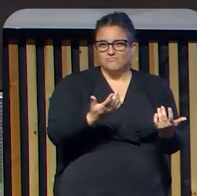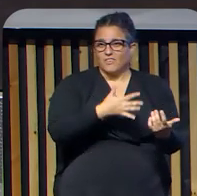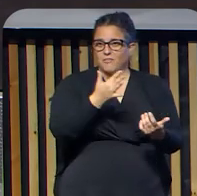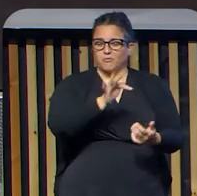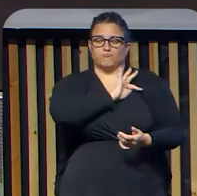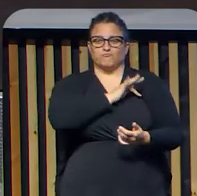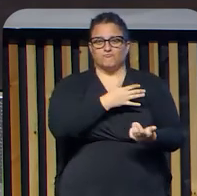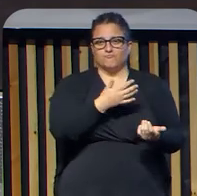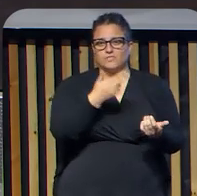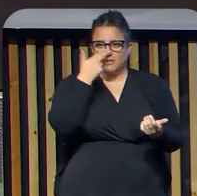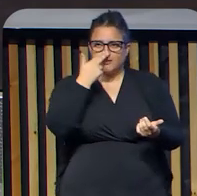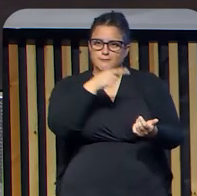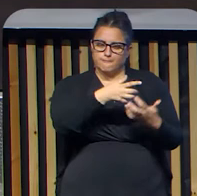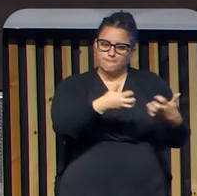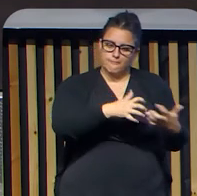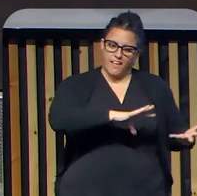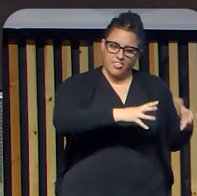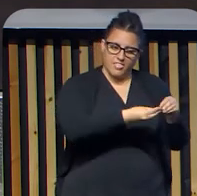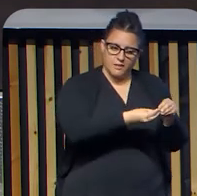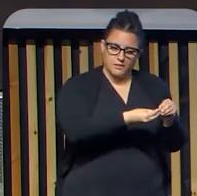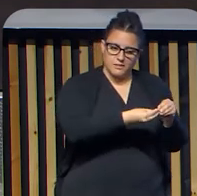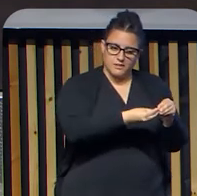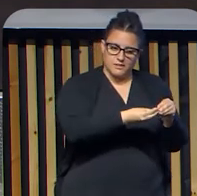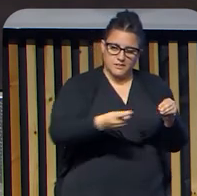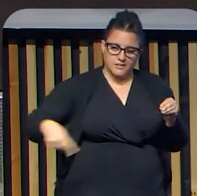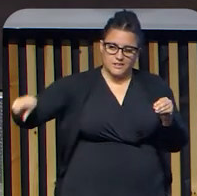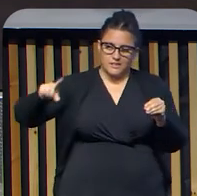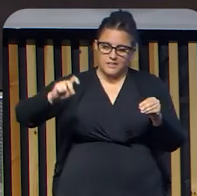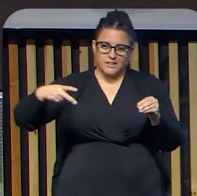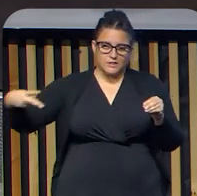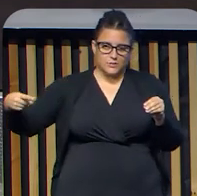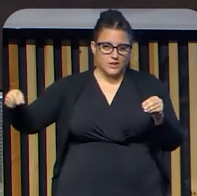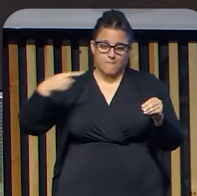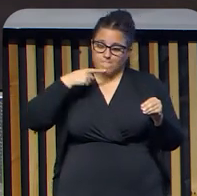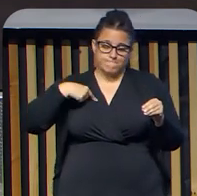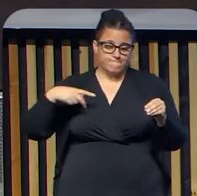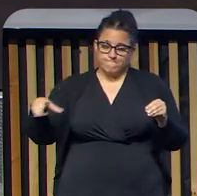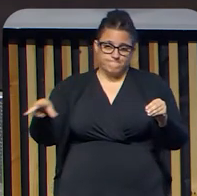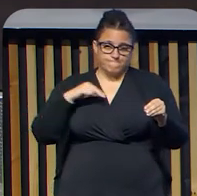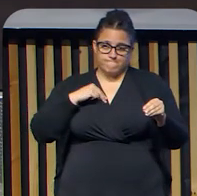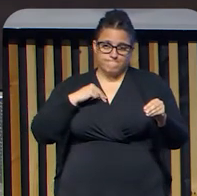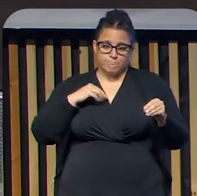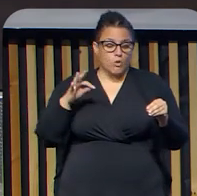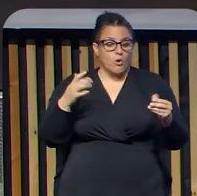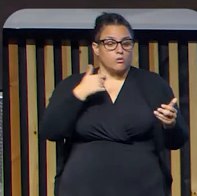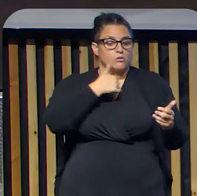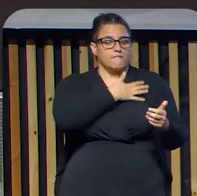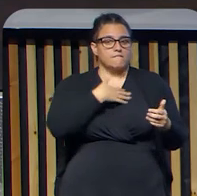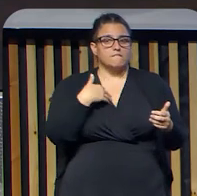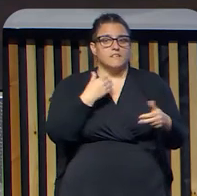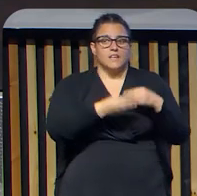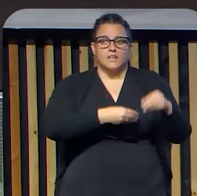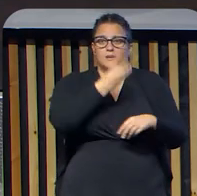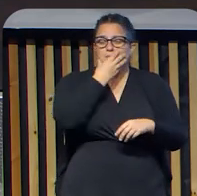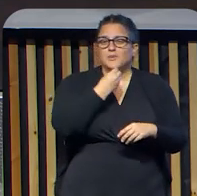eso Tan bonito que querías hacer es tan bonito que al final me estresa el documento y bueno todas estas cosas que van saliendo en esos en